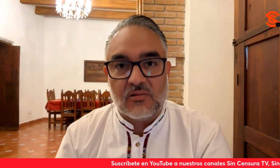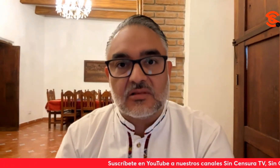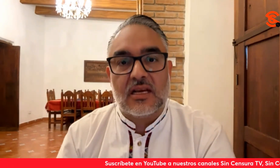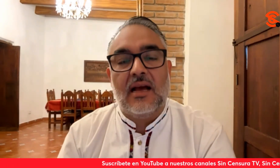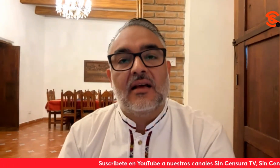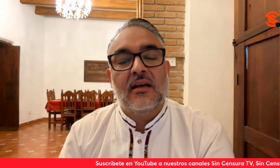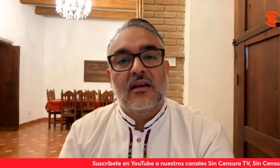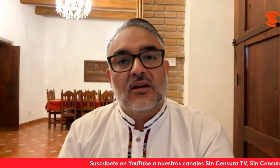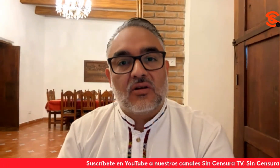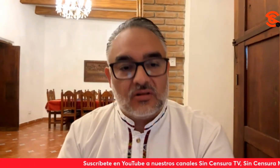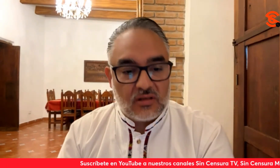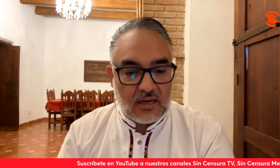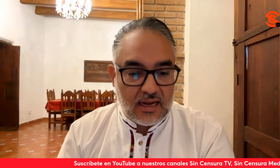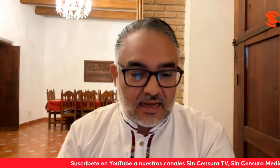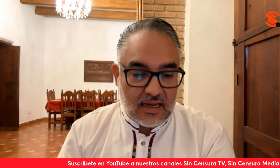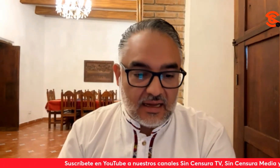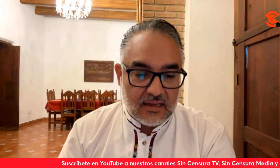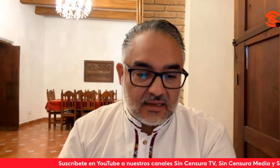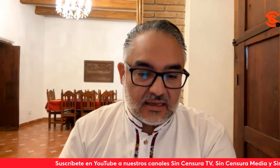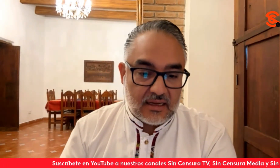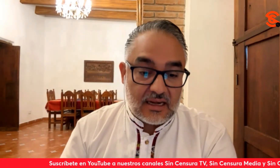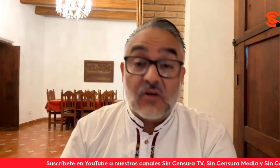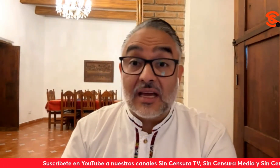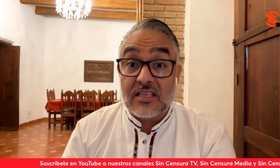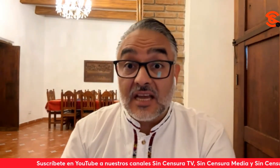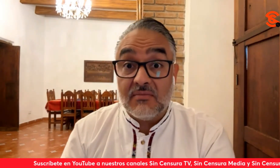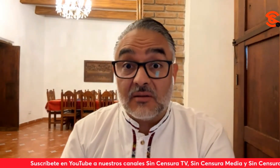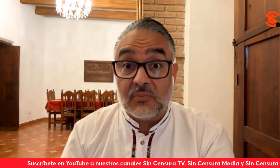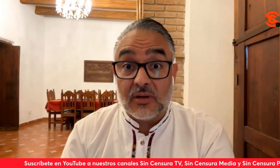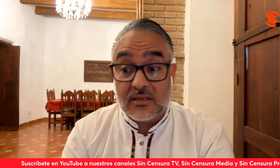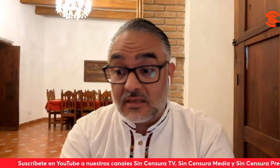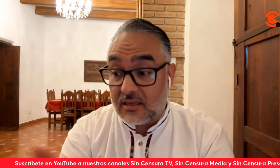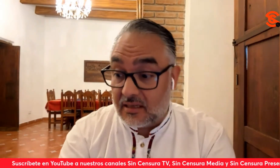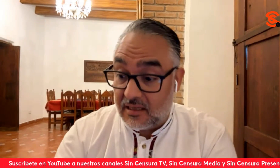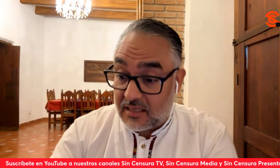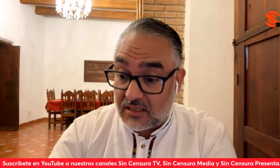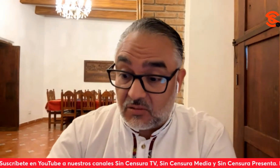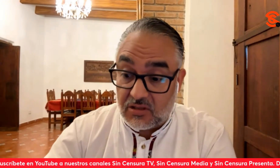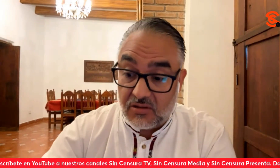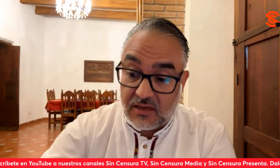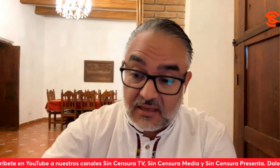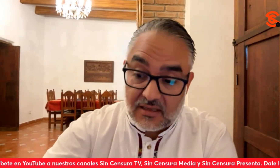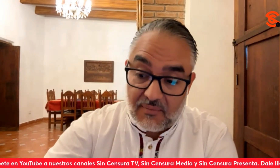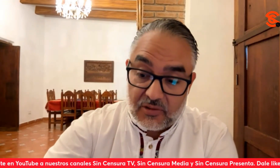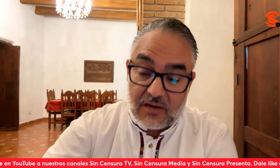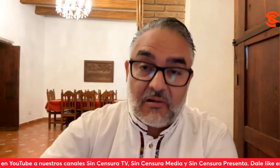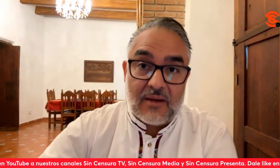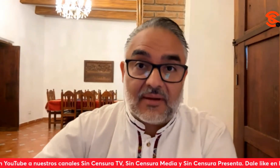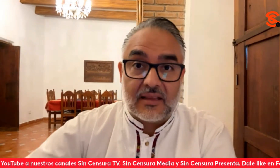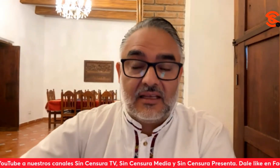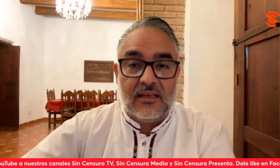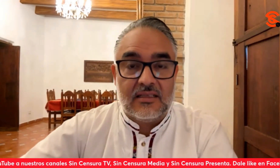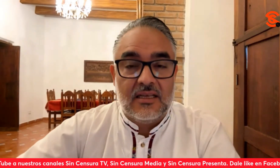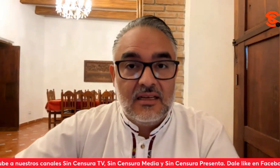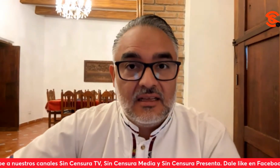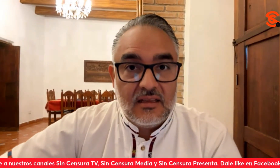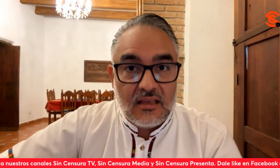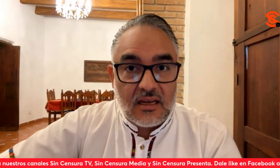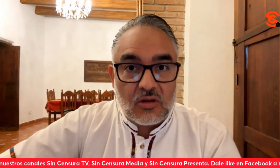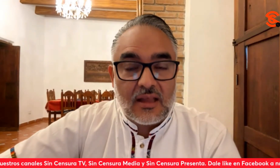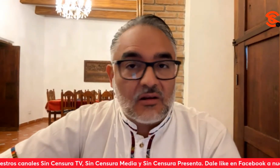presentado una denuncia contra Claudia Sheinbaum por esta situación que destapó San Juana